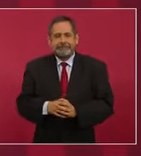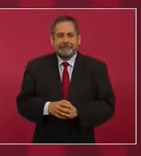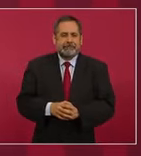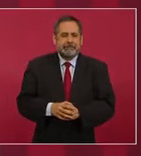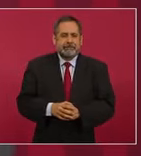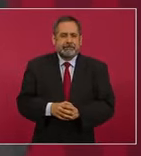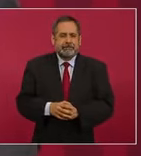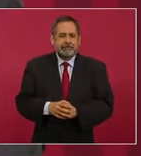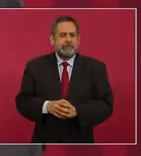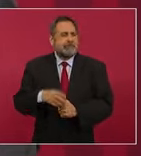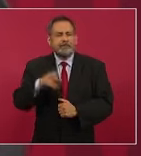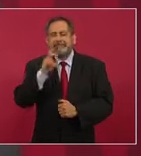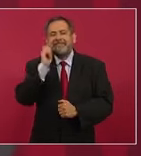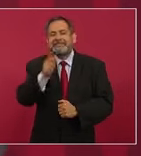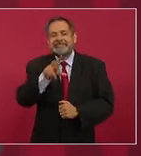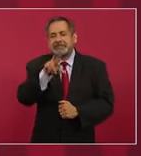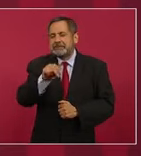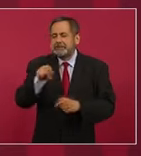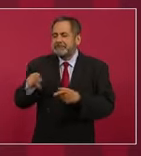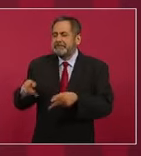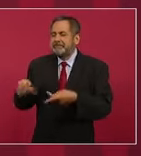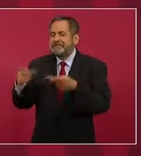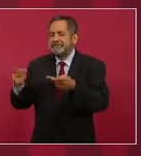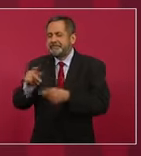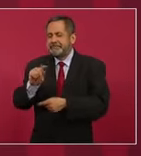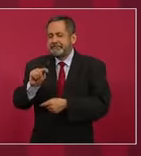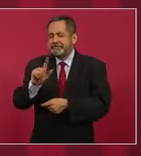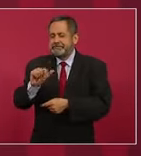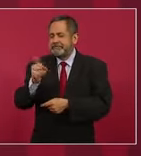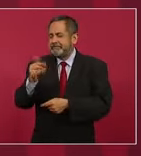no era tlayuda lo que vendía la señora.